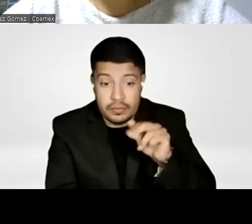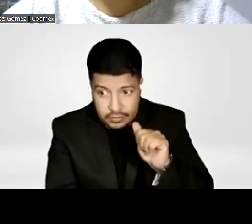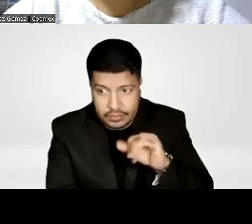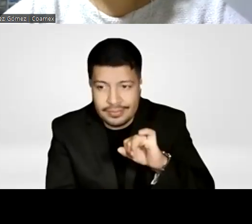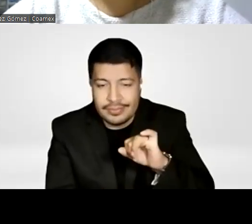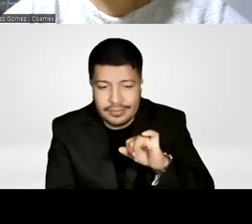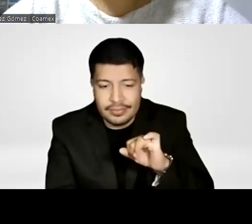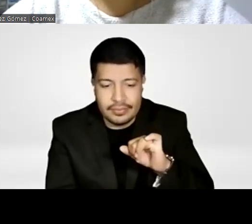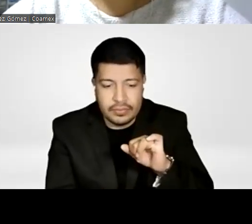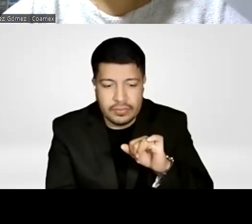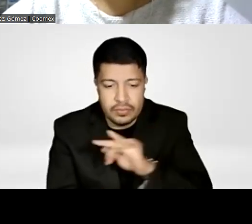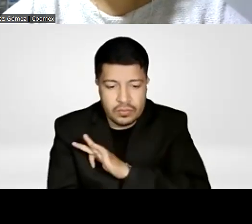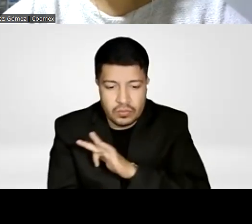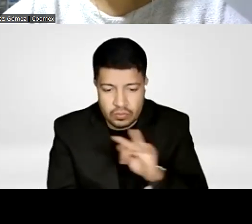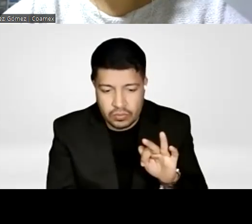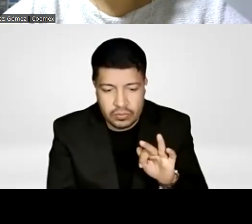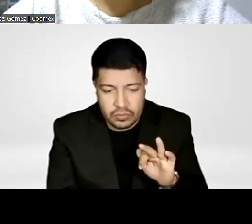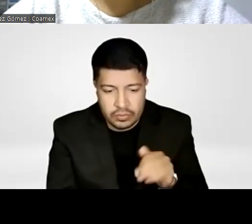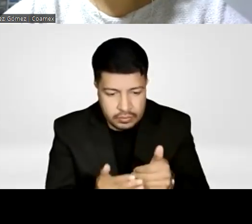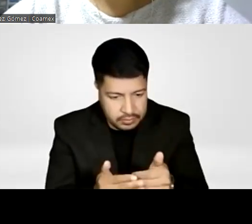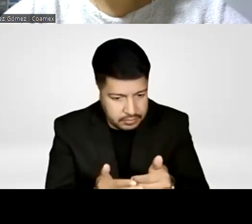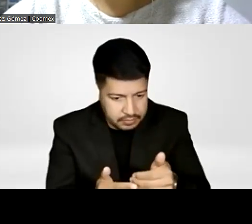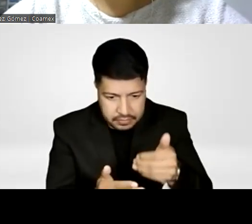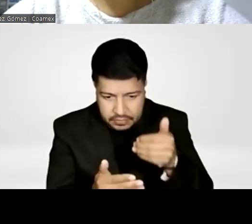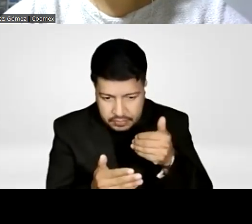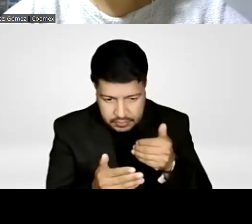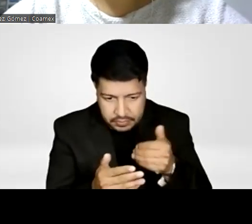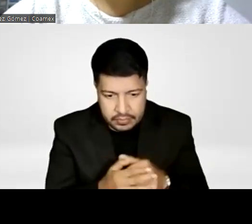tempranamente y es de utilidad.